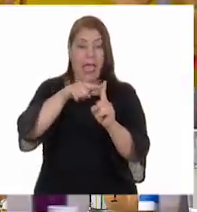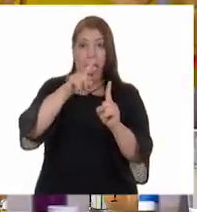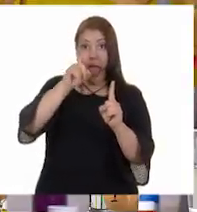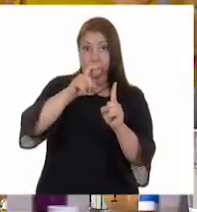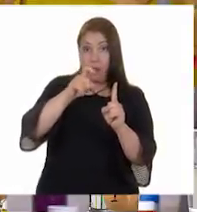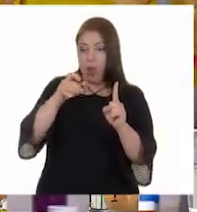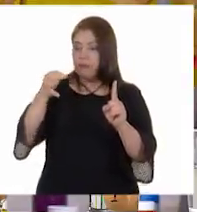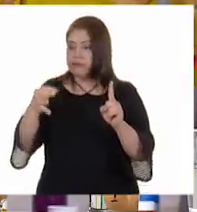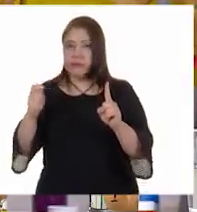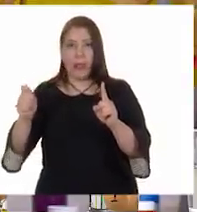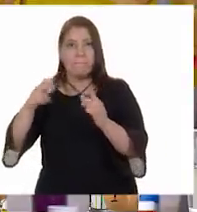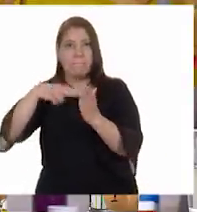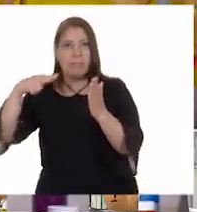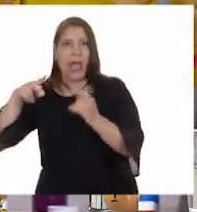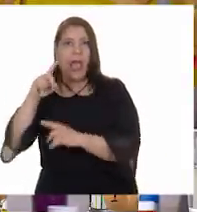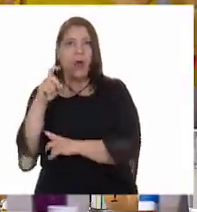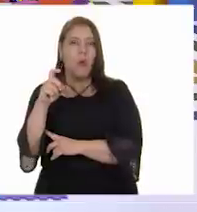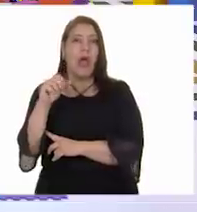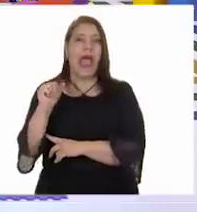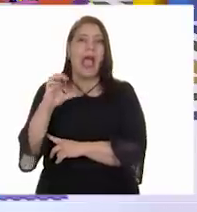Vamos a prestar mucha atención, niñas y niños.